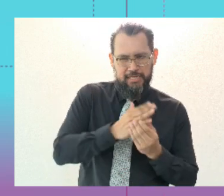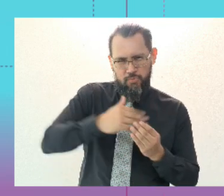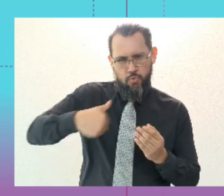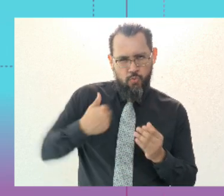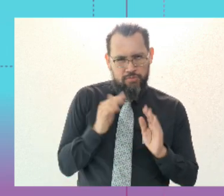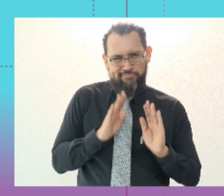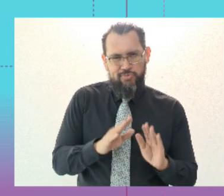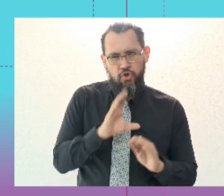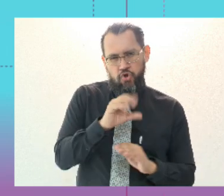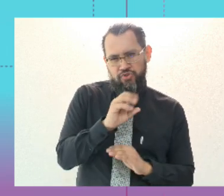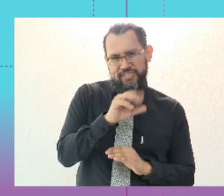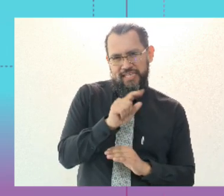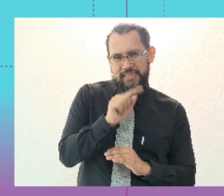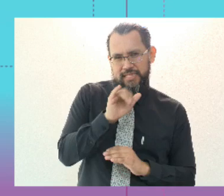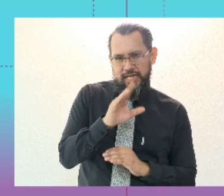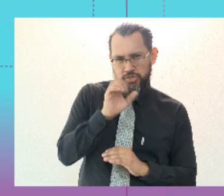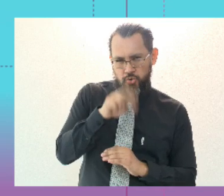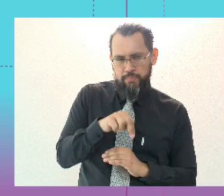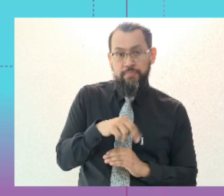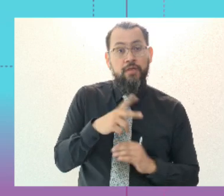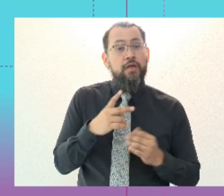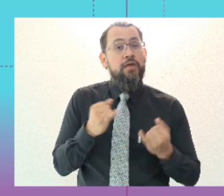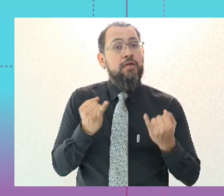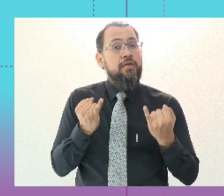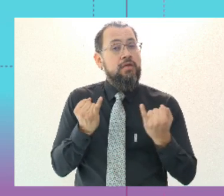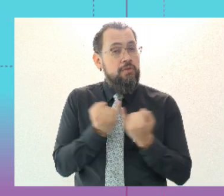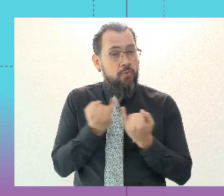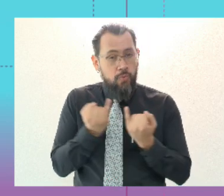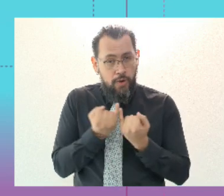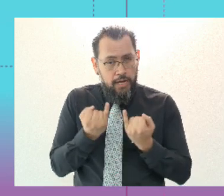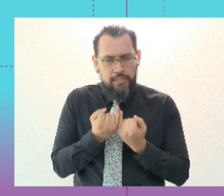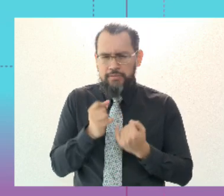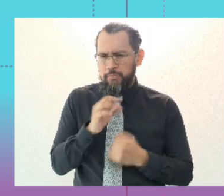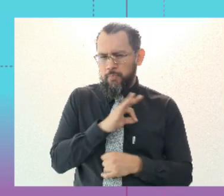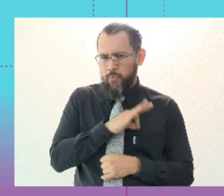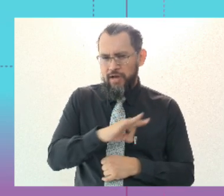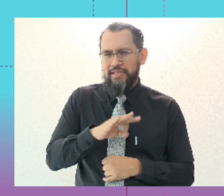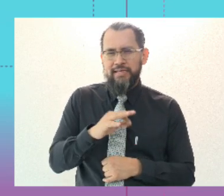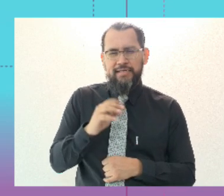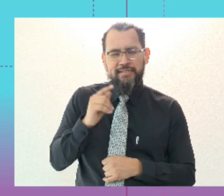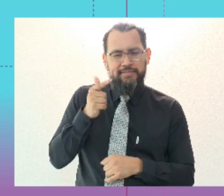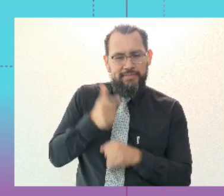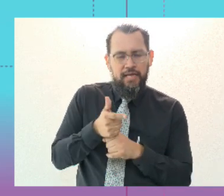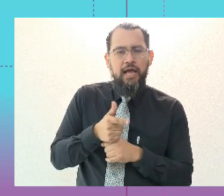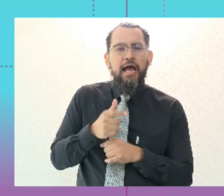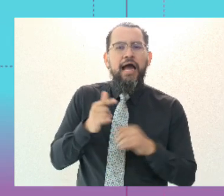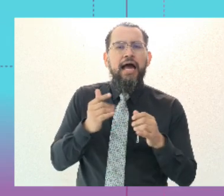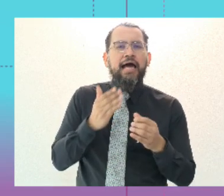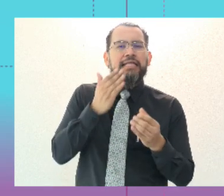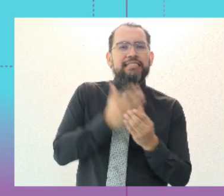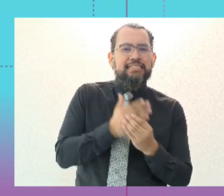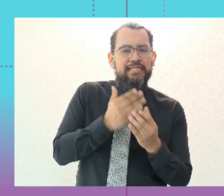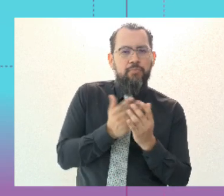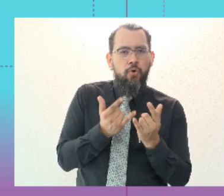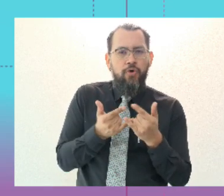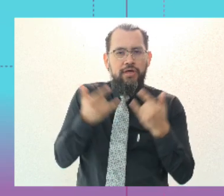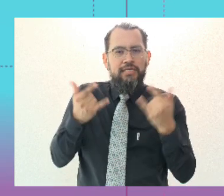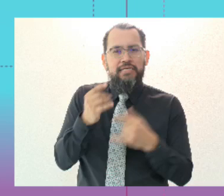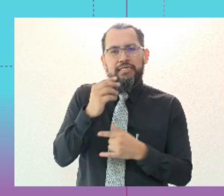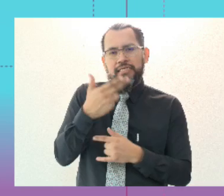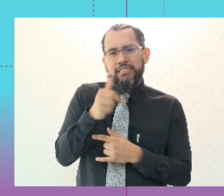por ende vamos a tener también o a contar con archivos históricos. Y los